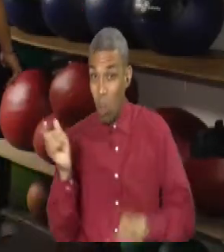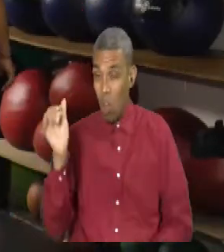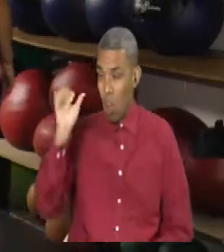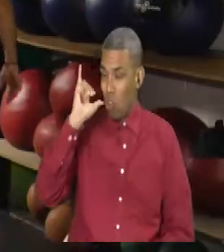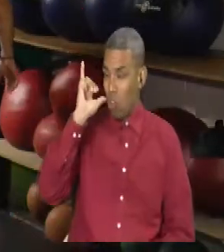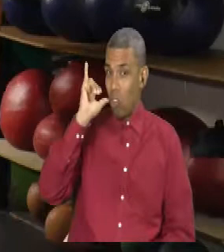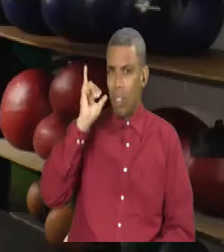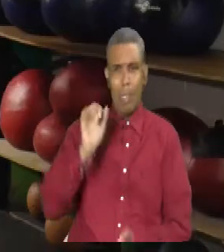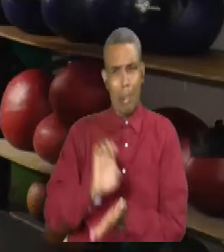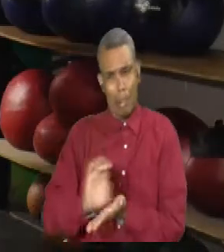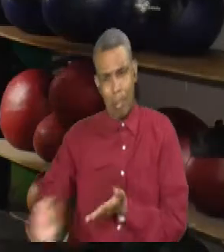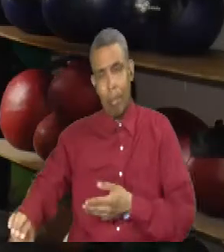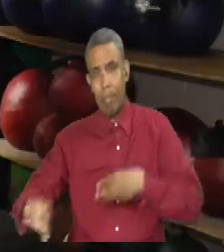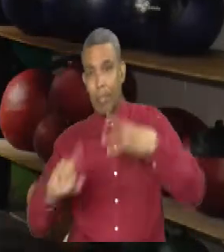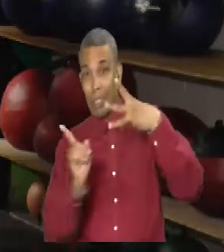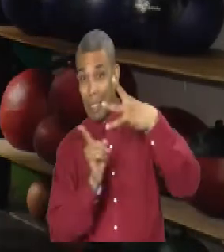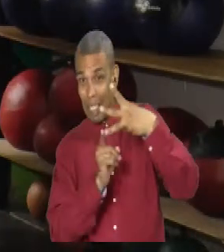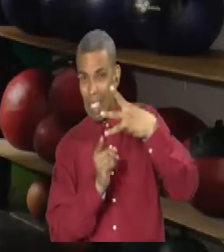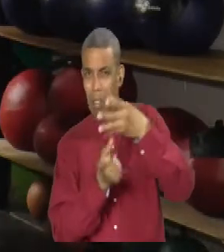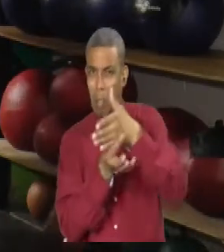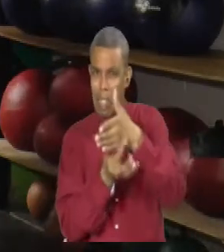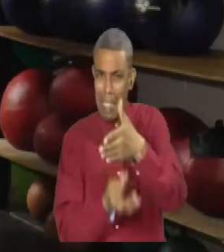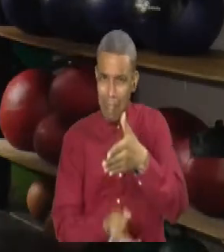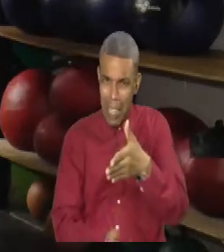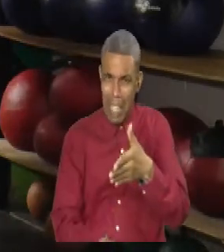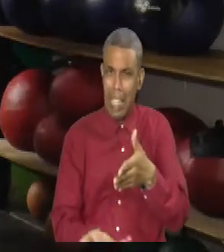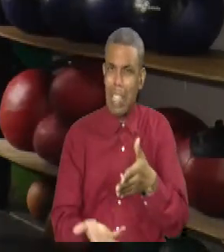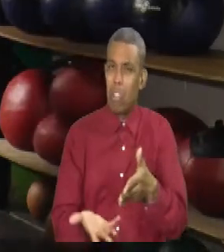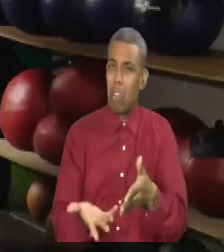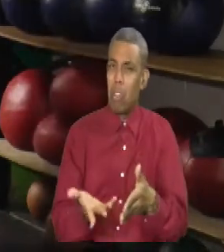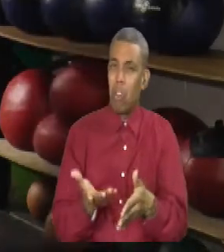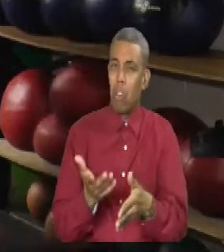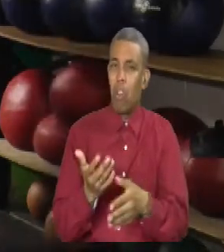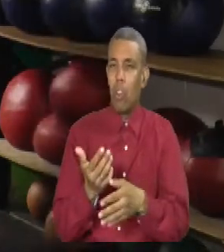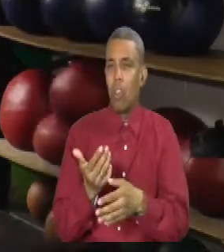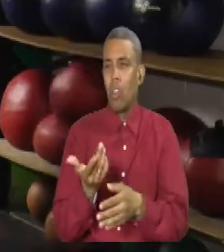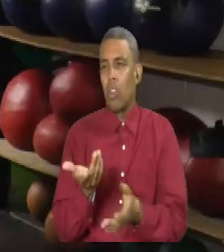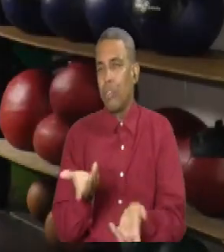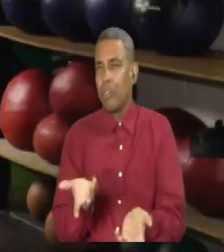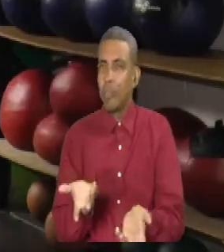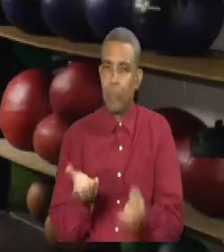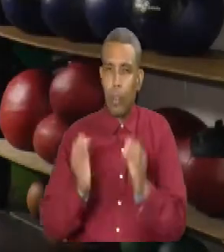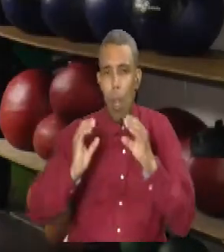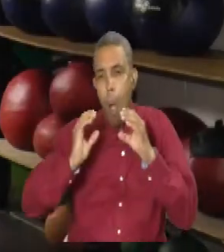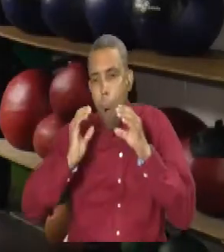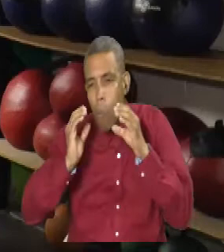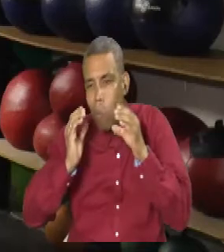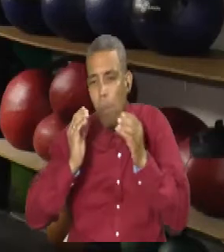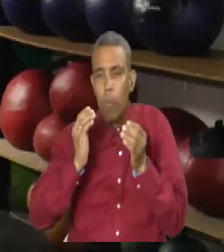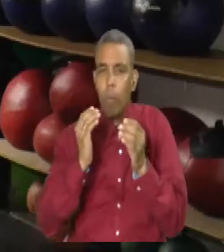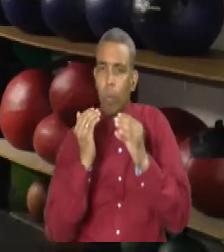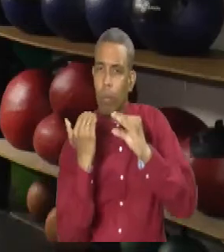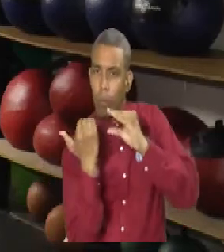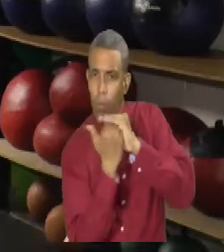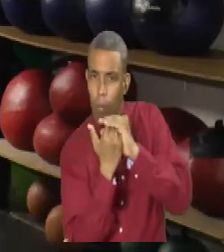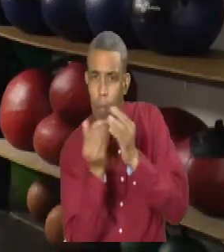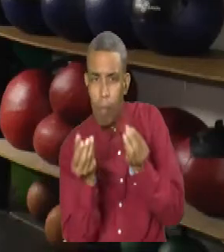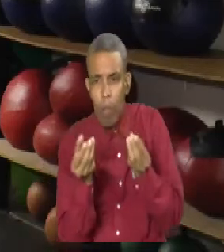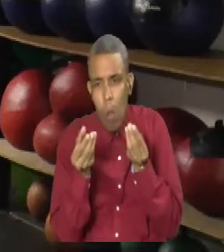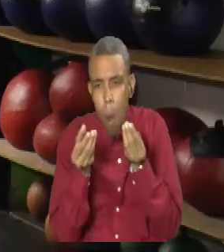dejar los fritos, que las grasas, que entre semanas que las comidas, la comida rápida,